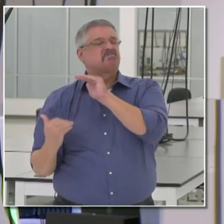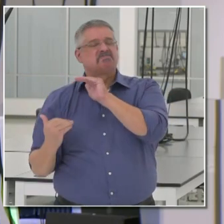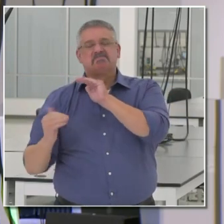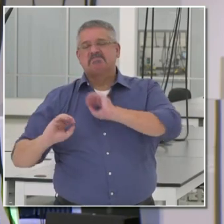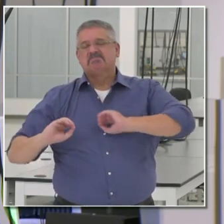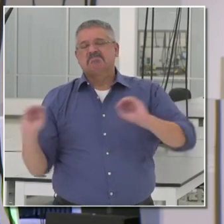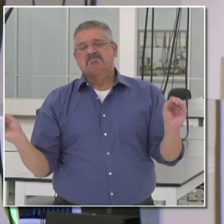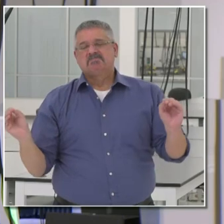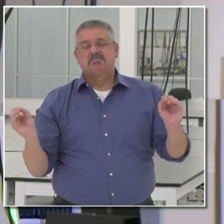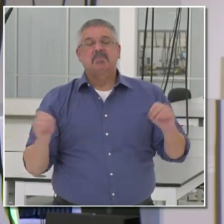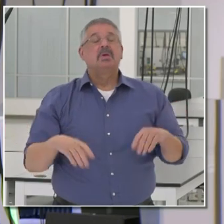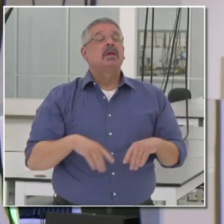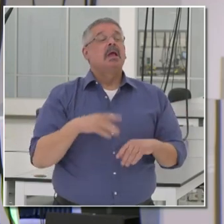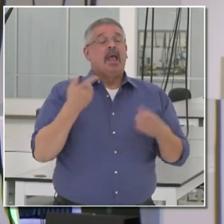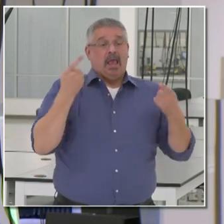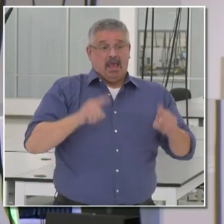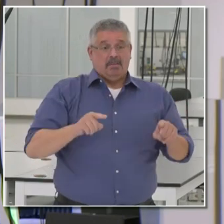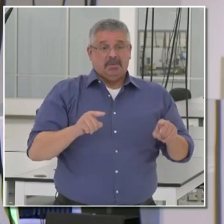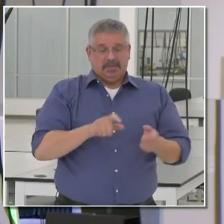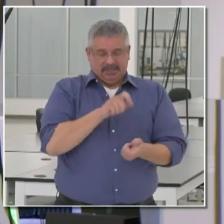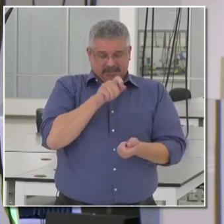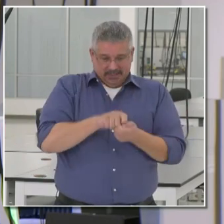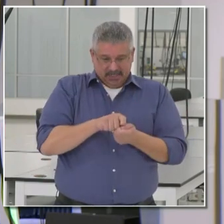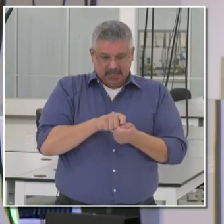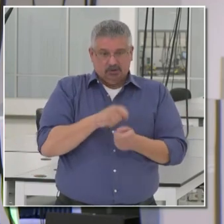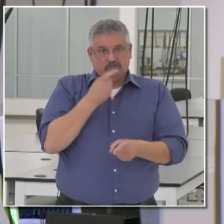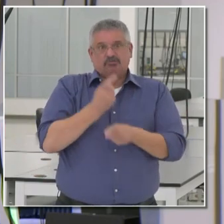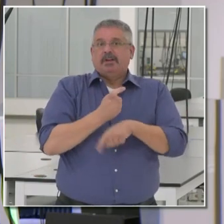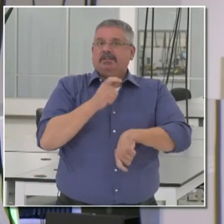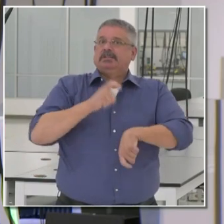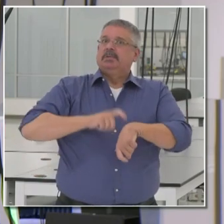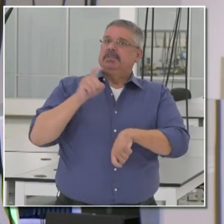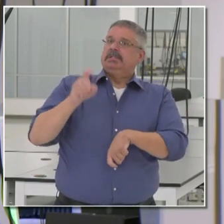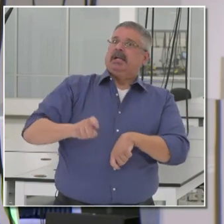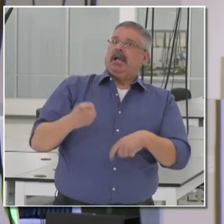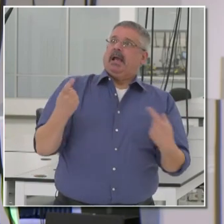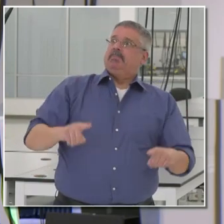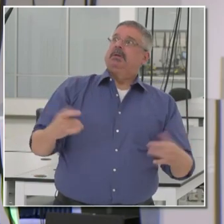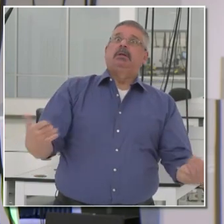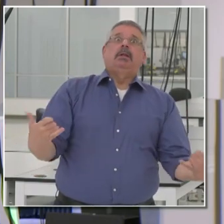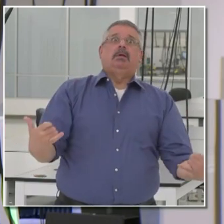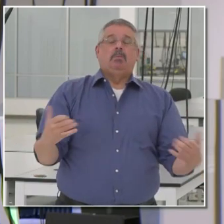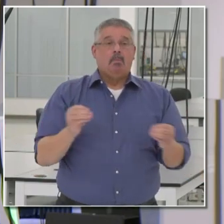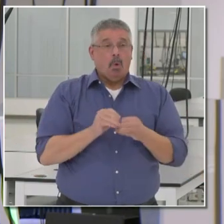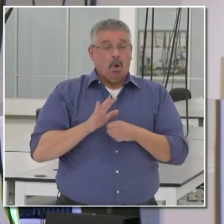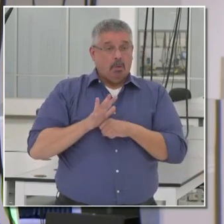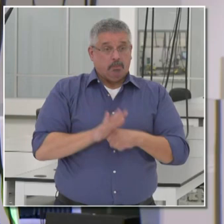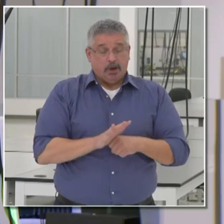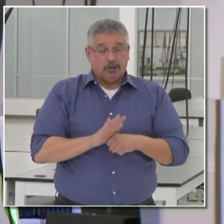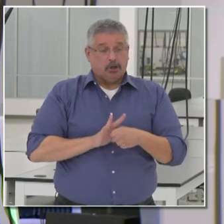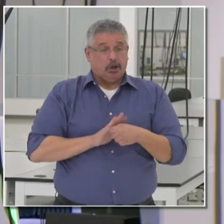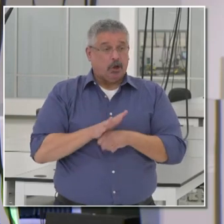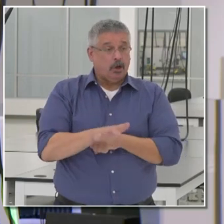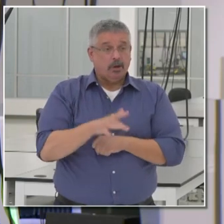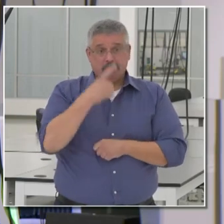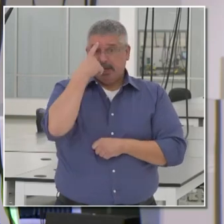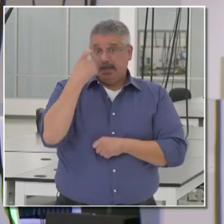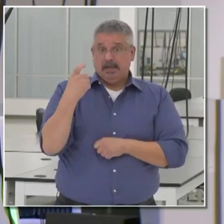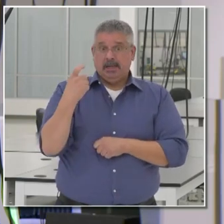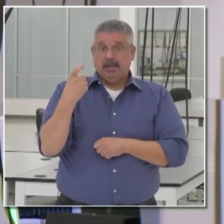nuestra nación puede lograr eso está ocurriendo una vez más en el momento perfecto cuando más